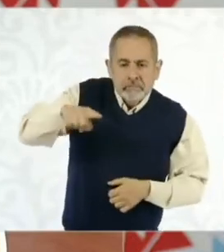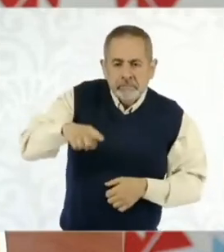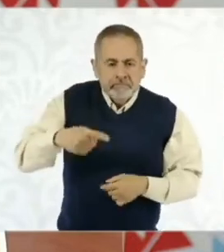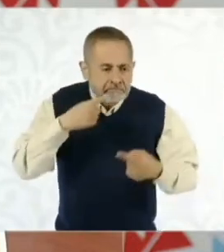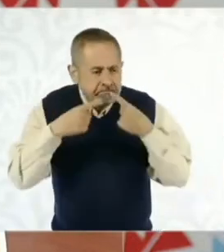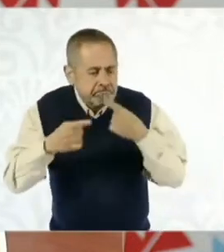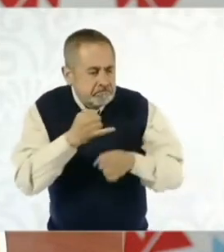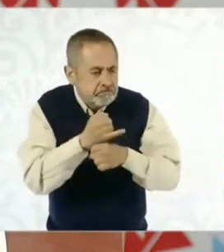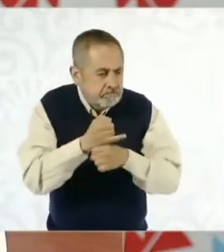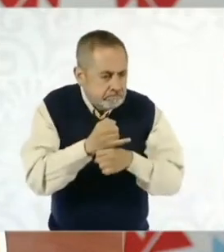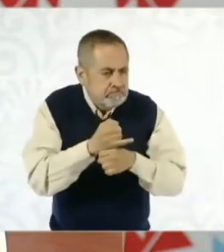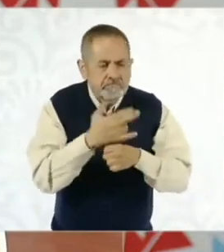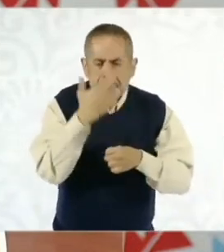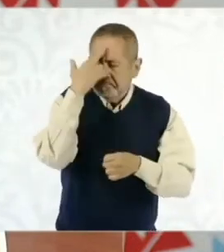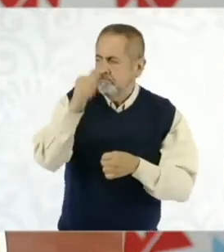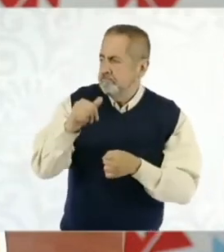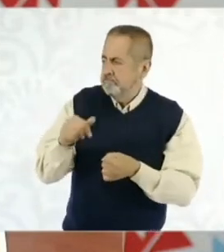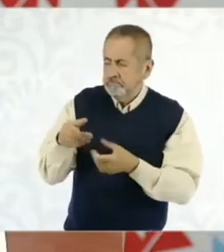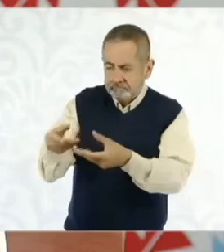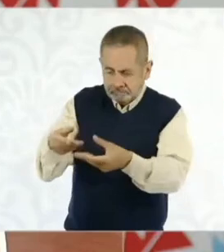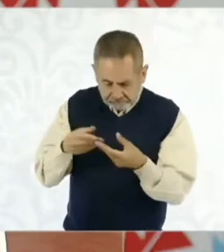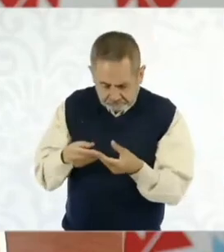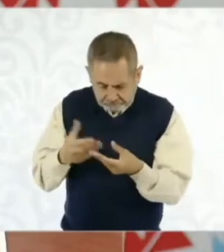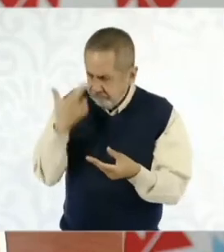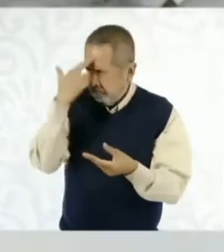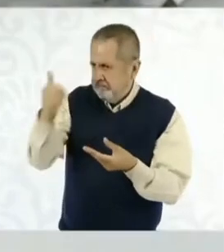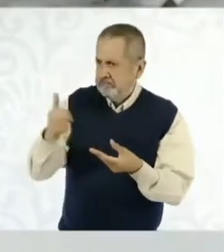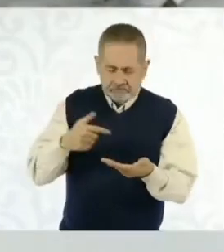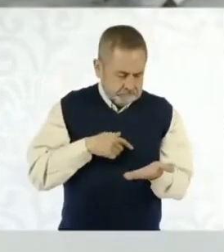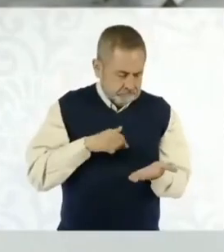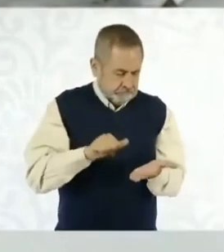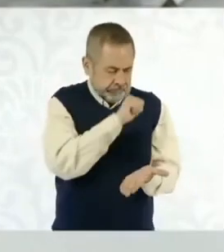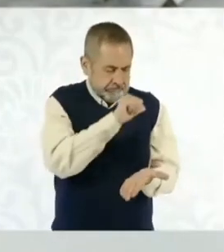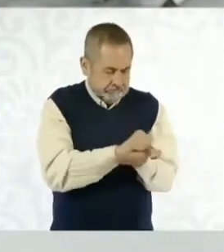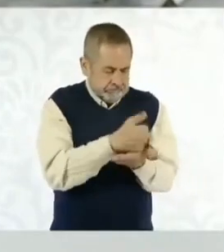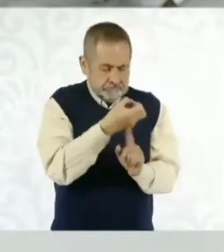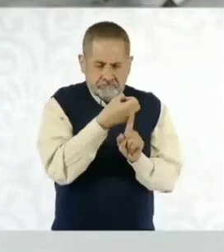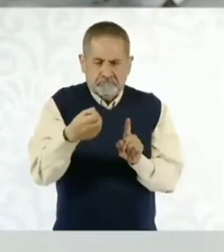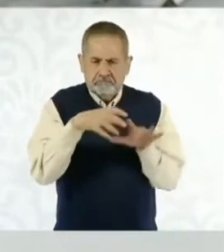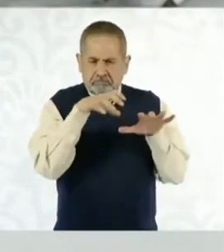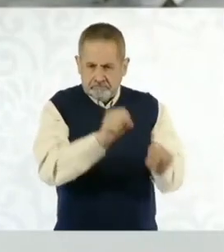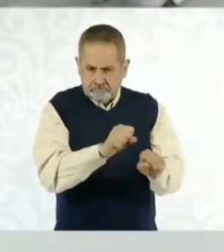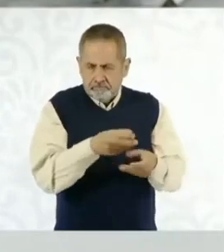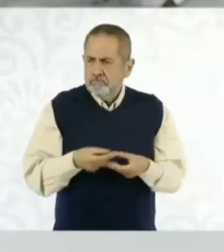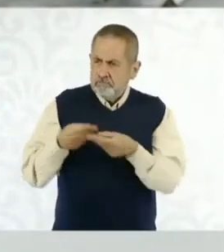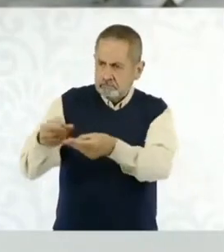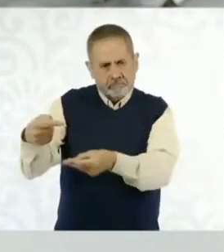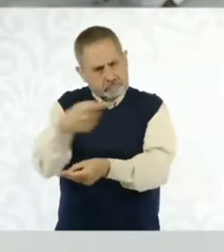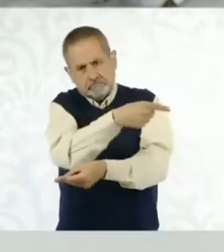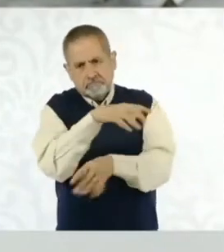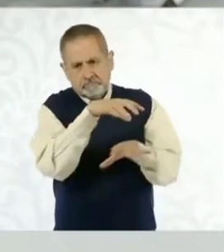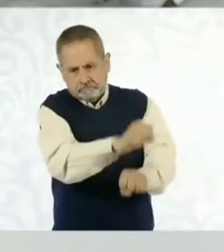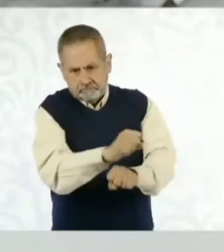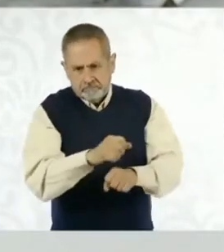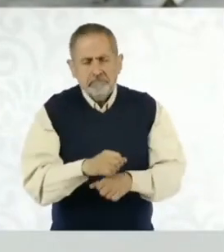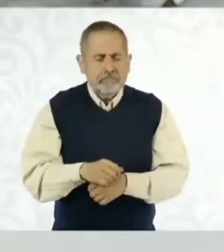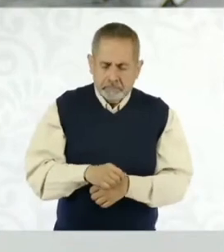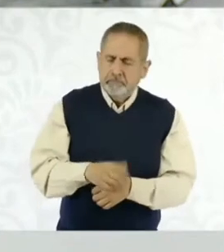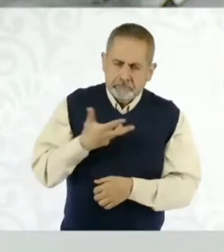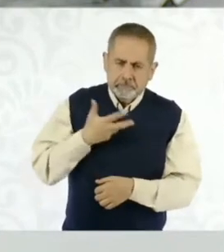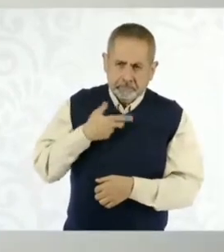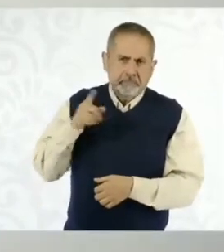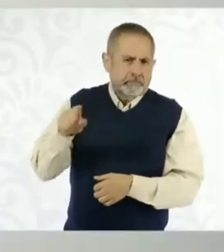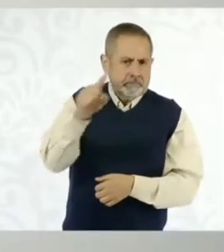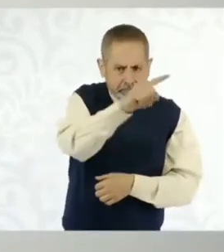otorgan orden de aprehensión de acuerdo con las carpetas de investigación o cateos o la orden que tengan que presentar. Entonces,